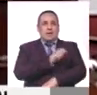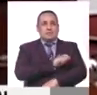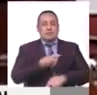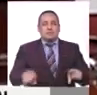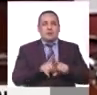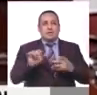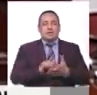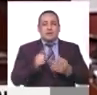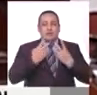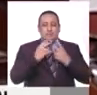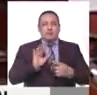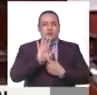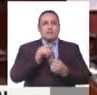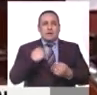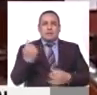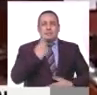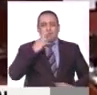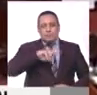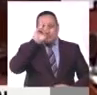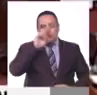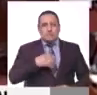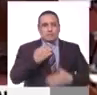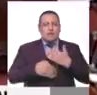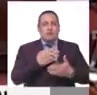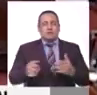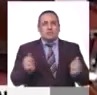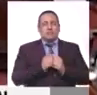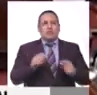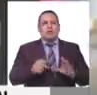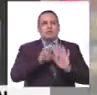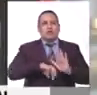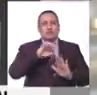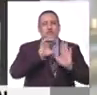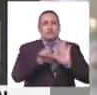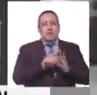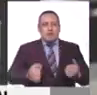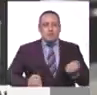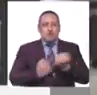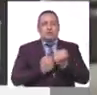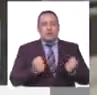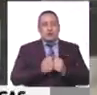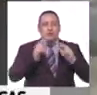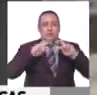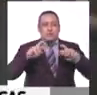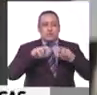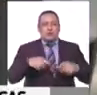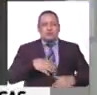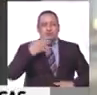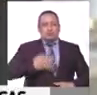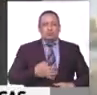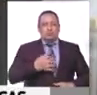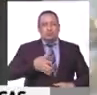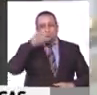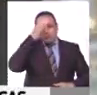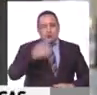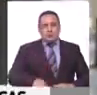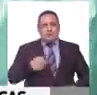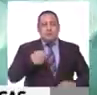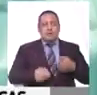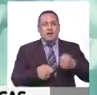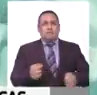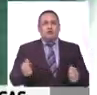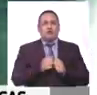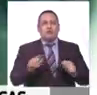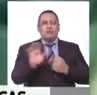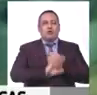De otro lado, la representación nacional dio luz verde al dictamen para impulsar las investigaciones científicas y financiamiento